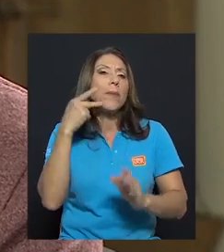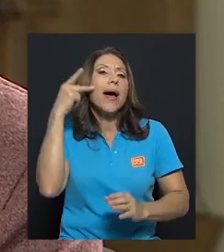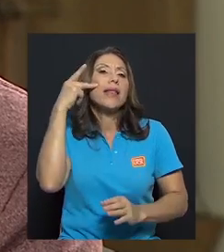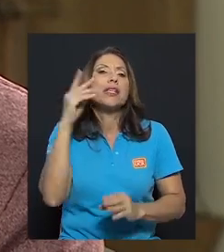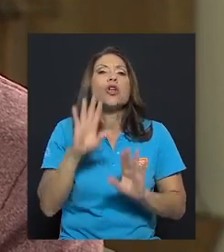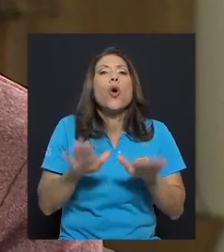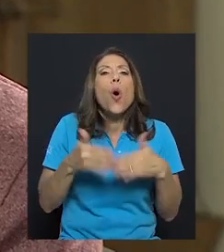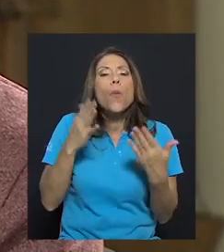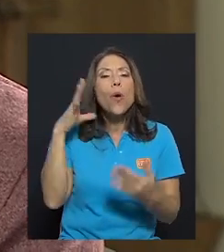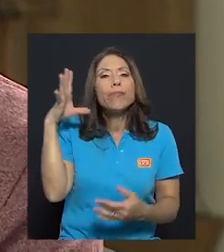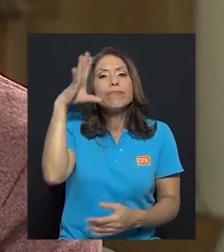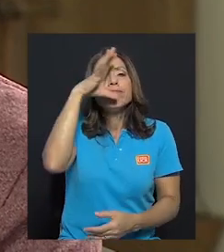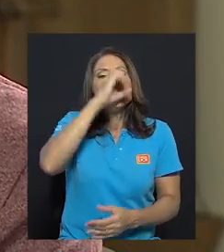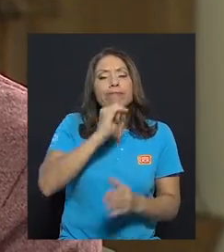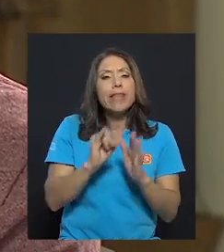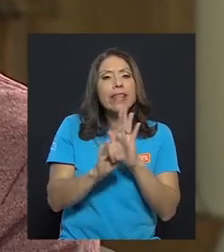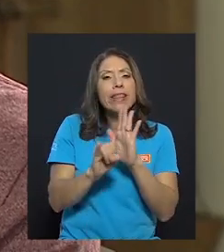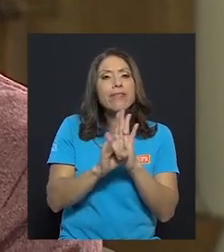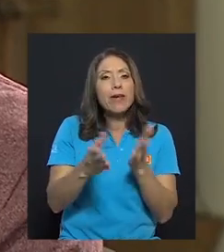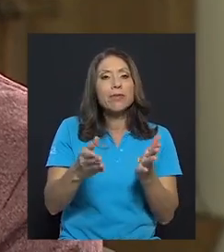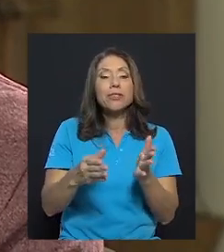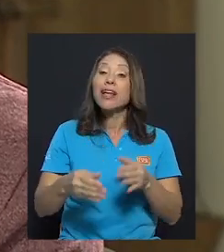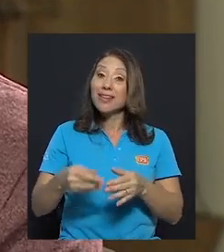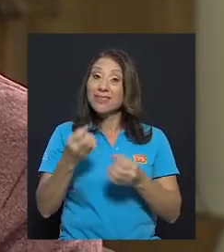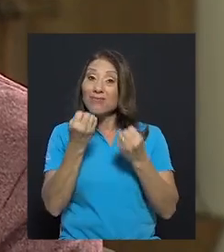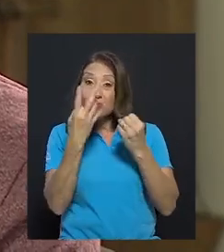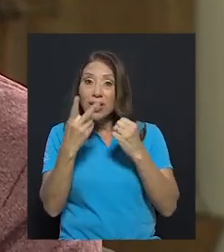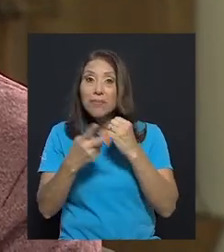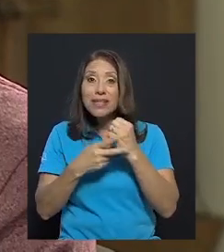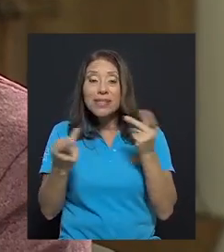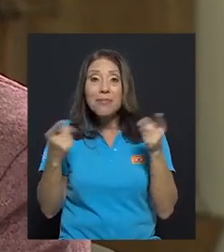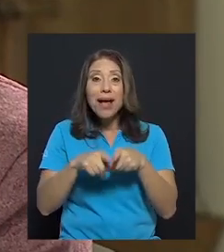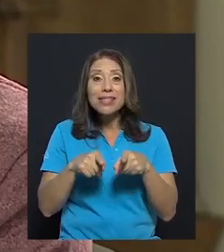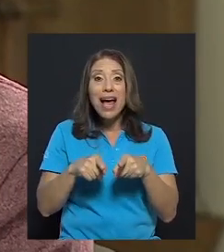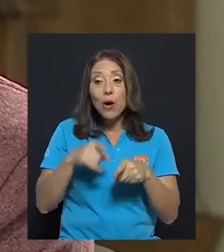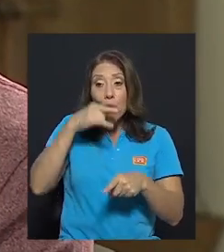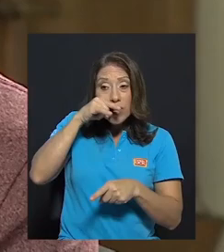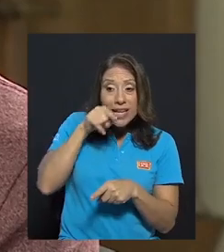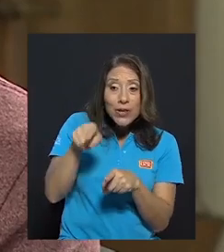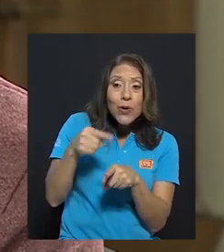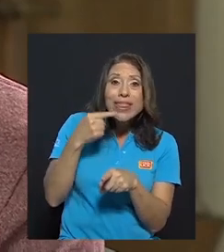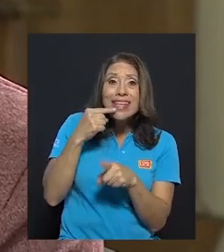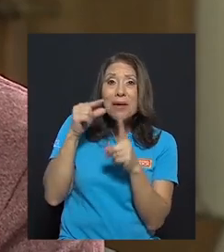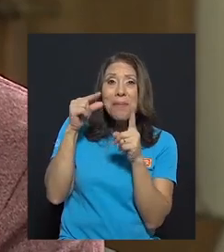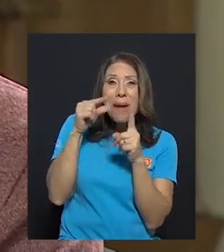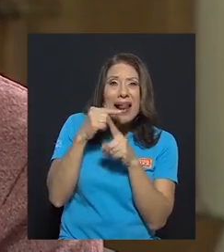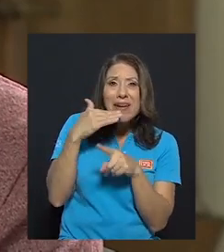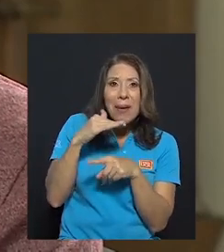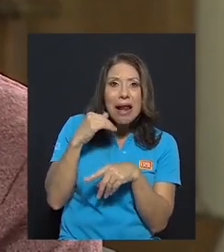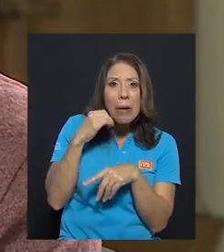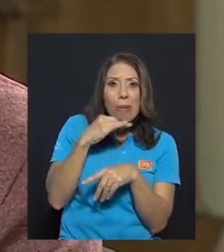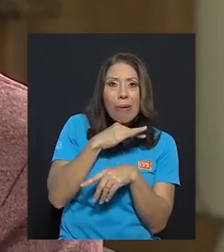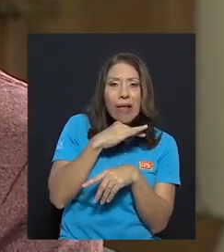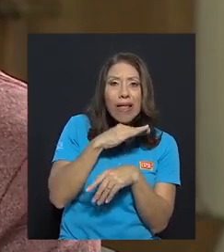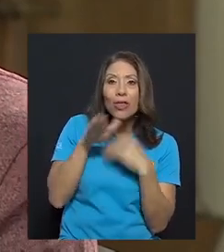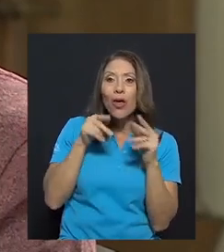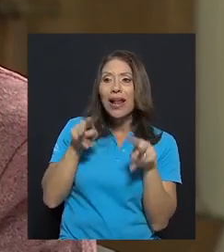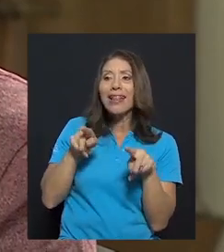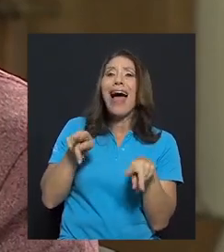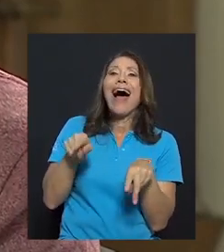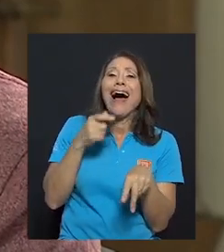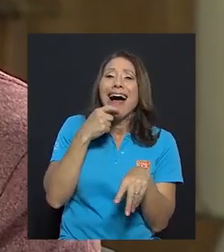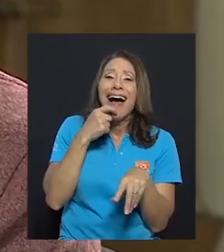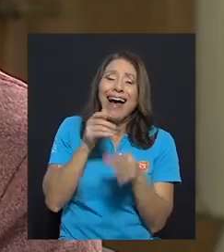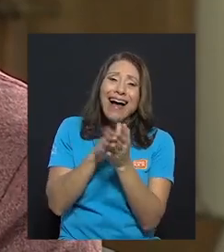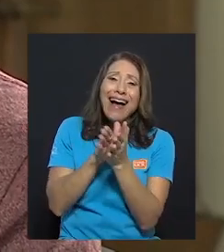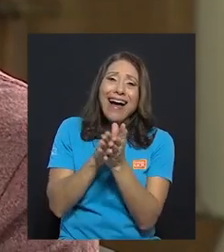muchos casos pasa que el niño dice una mala palabra y todos lo aplaudimos, y nos reímos y lo aplaudimos. Bueno, no es que decir malas